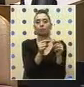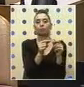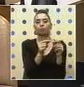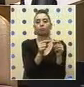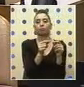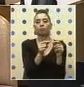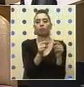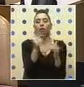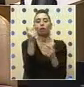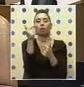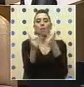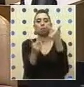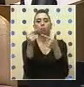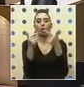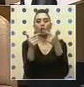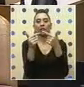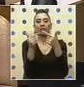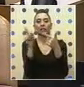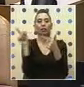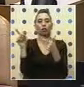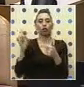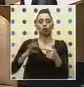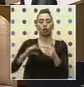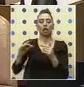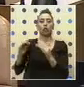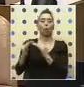de la política chilena que es el Senado,